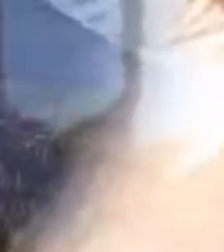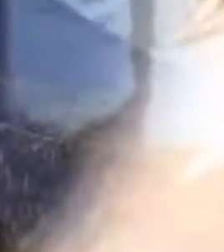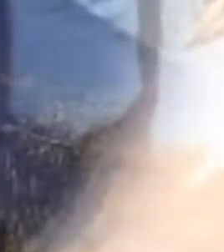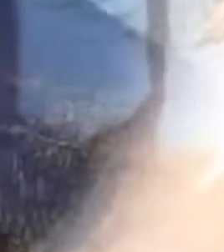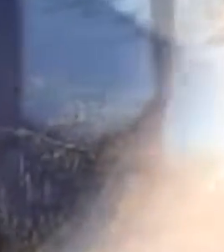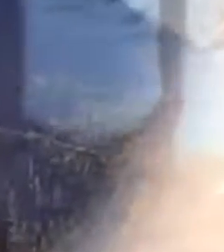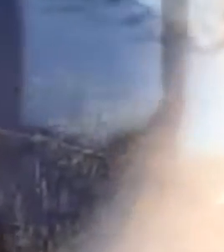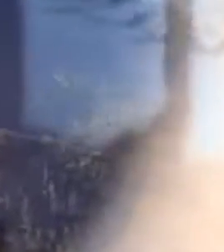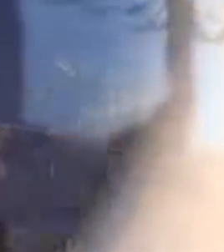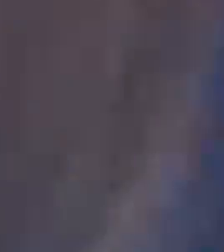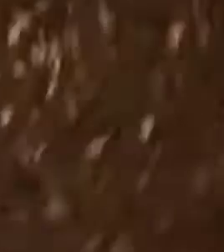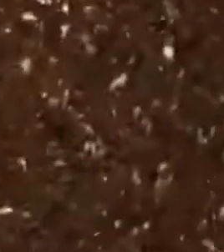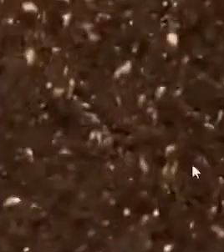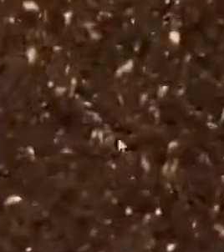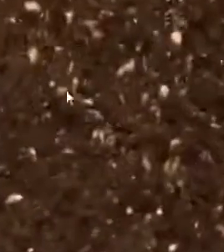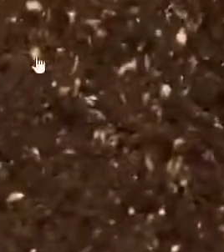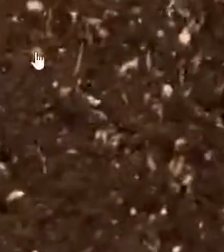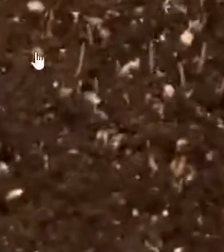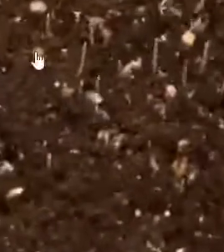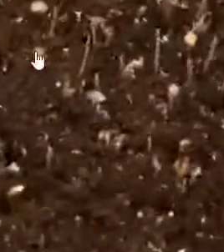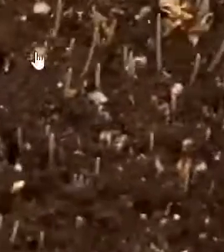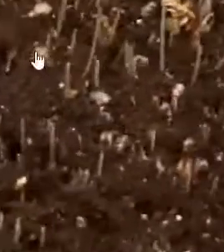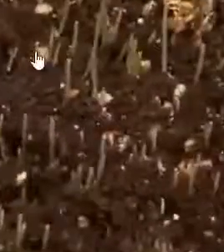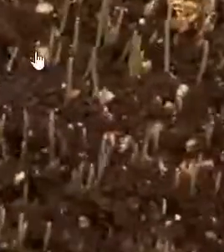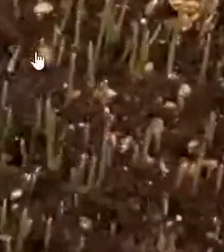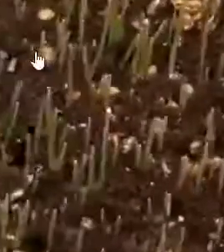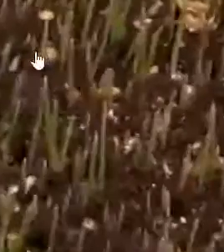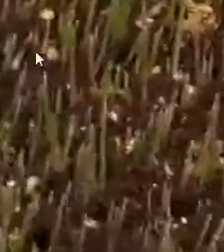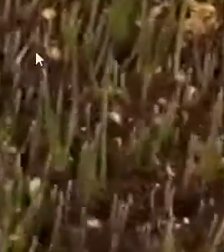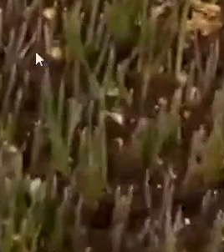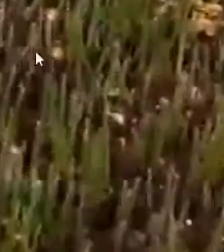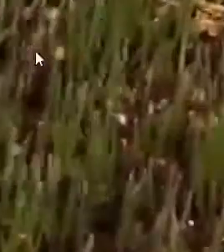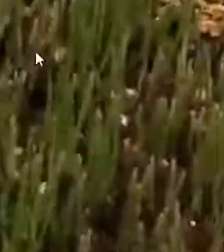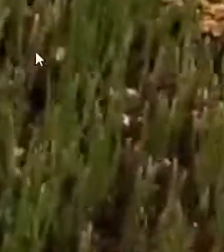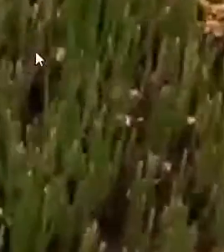montañas de nuestro país. Nos levantamos sobre la tierra cuando parece que